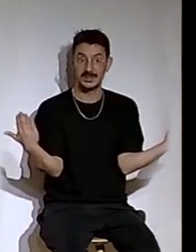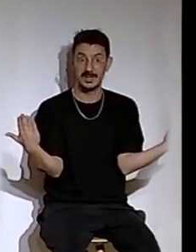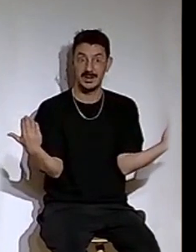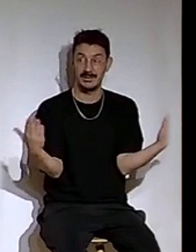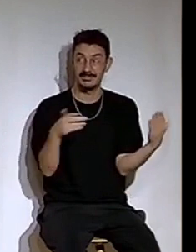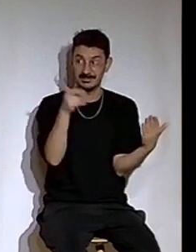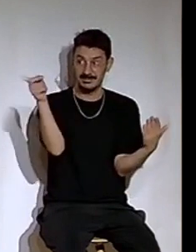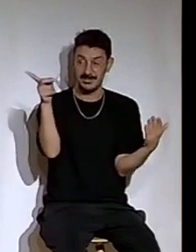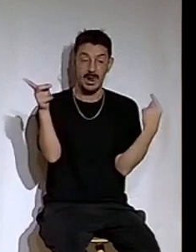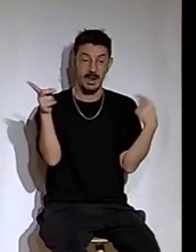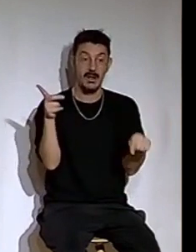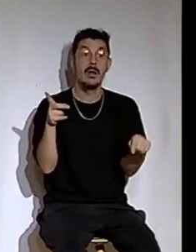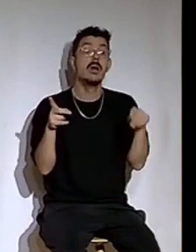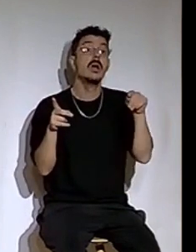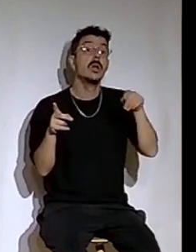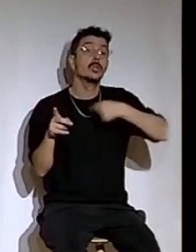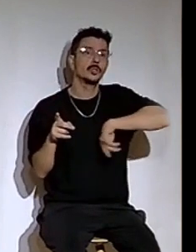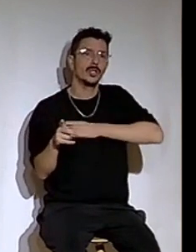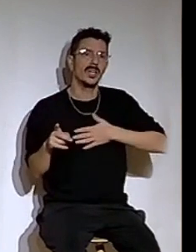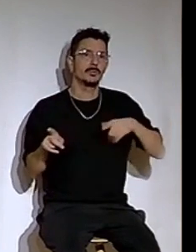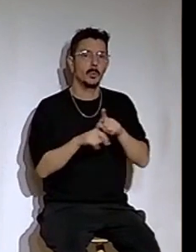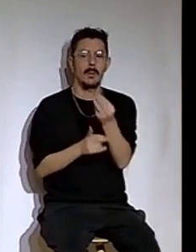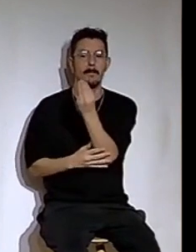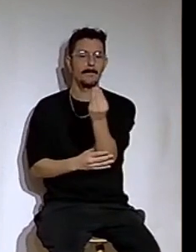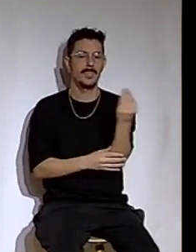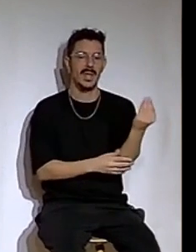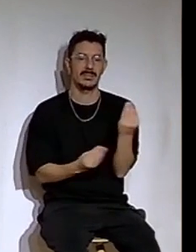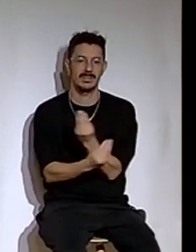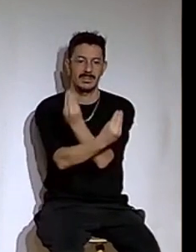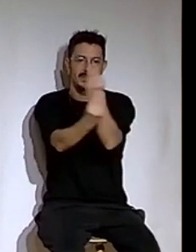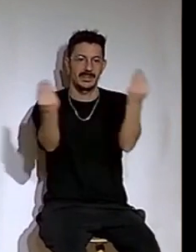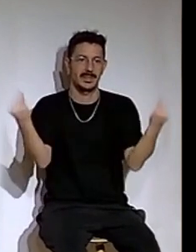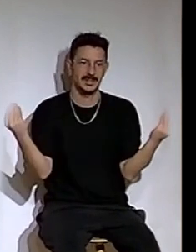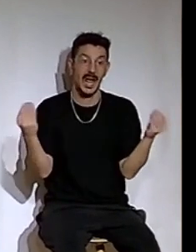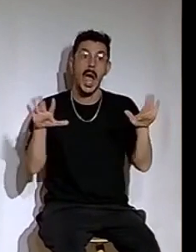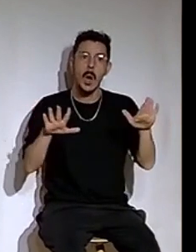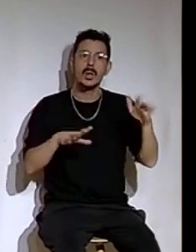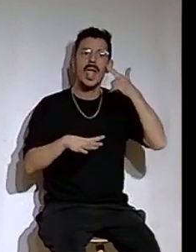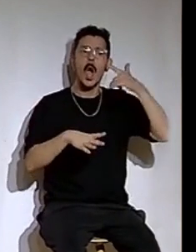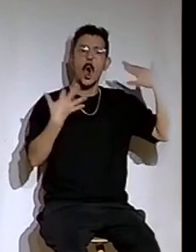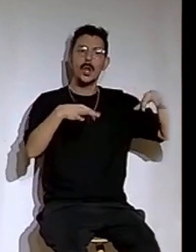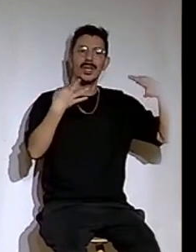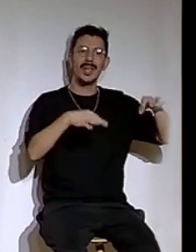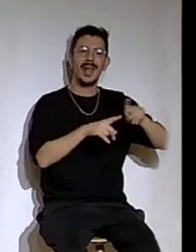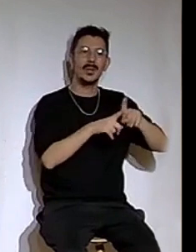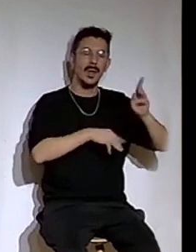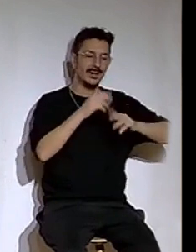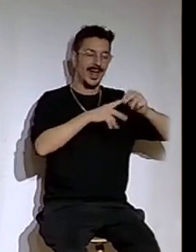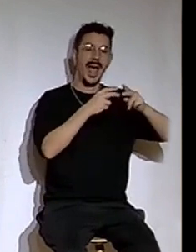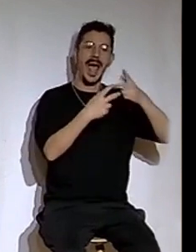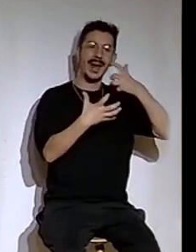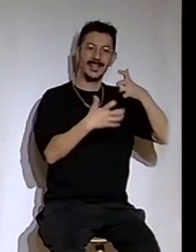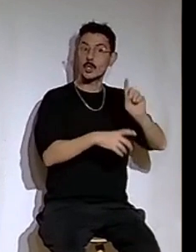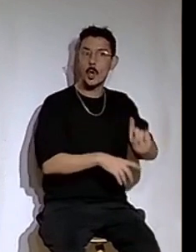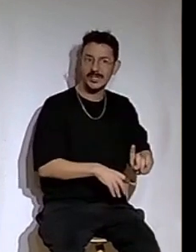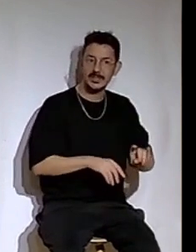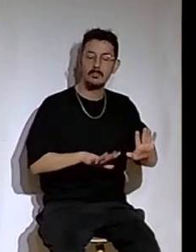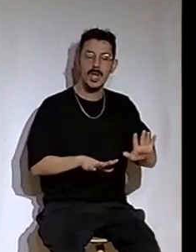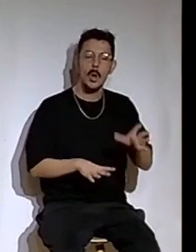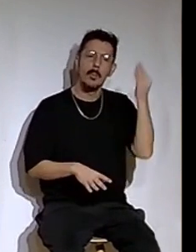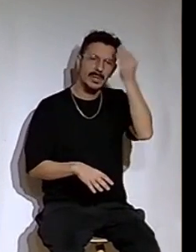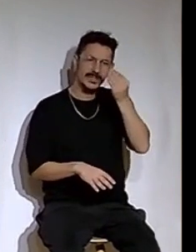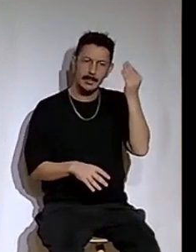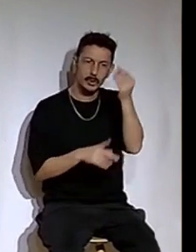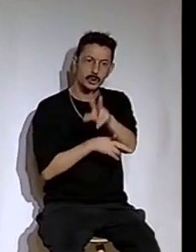estético pero pero la importancia que tienen para para nosotros sobre todo es porque Son obras de colectivos feministas y de